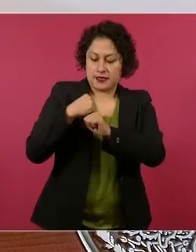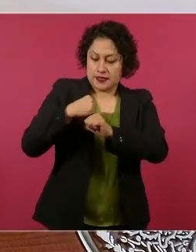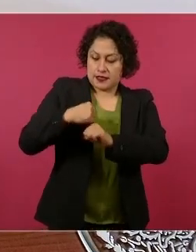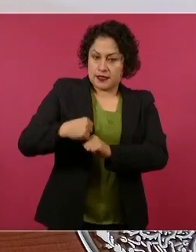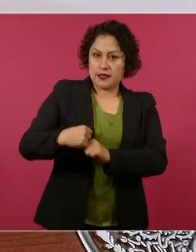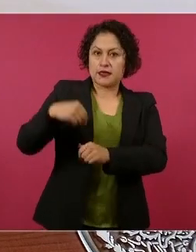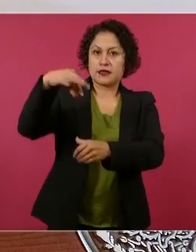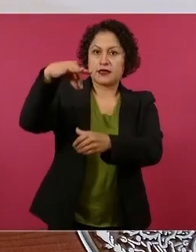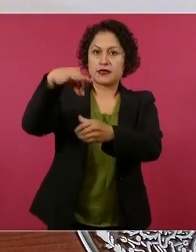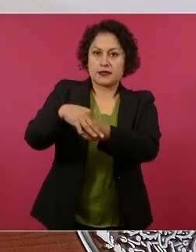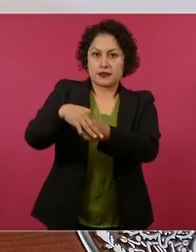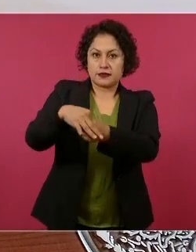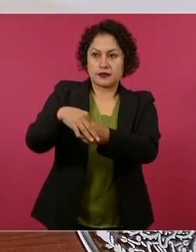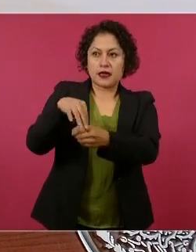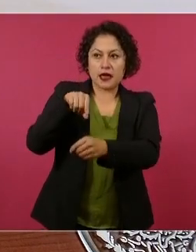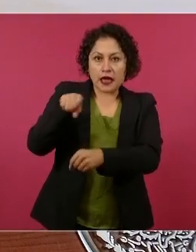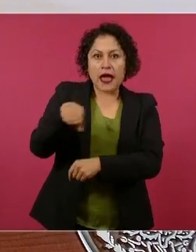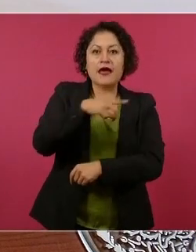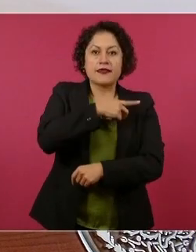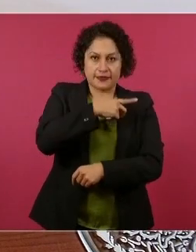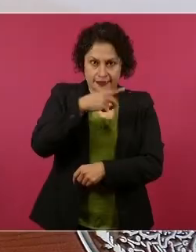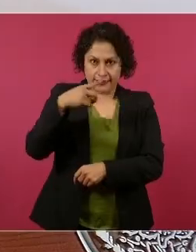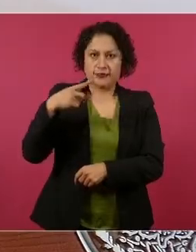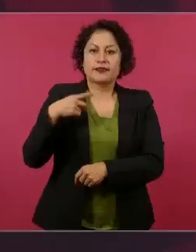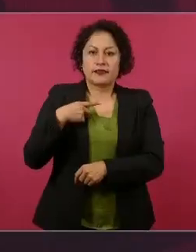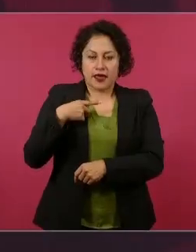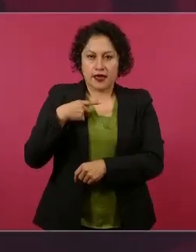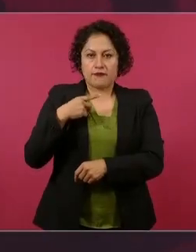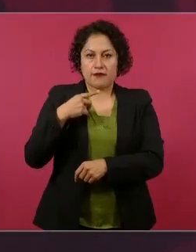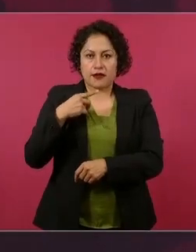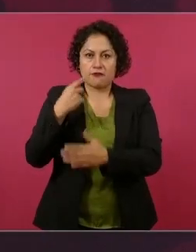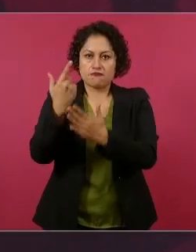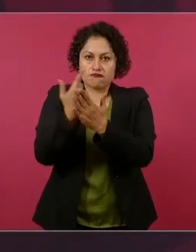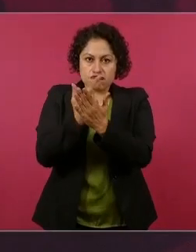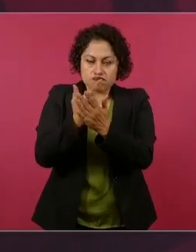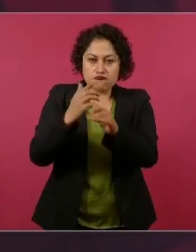la calificación de la elección,